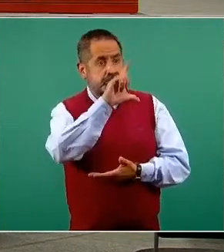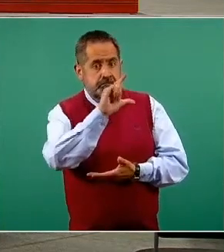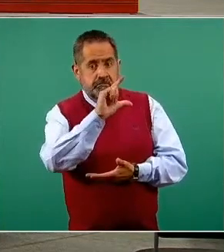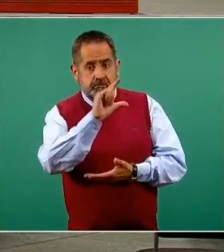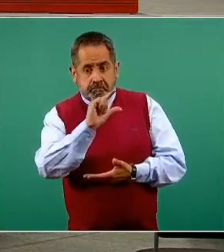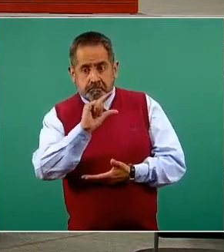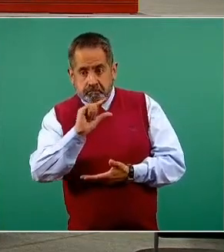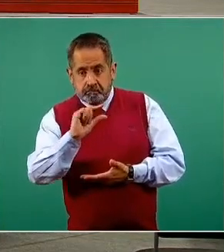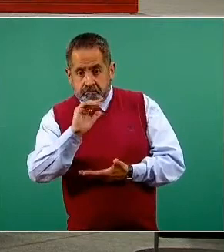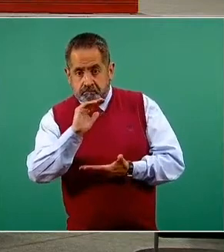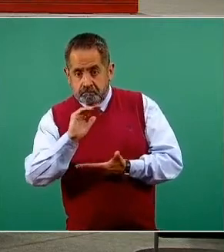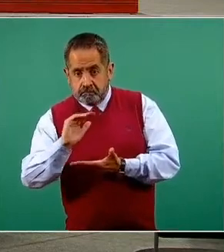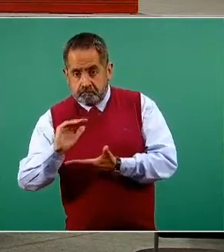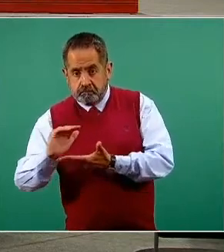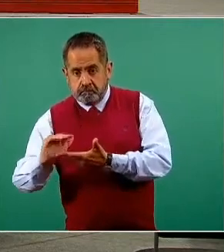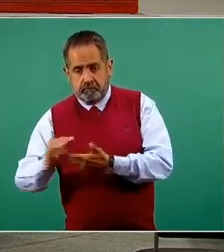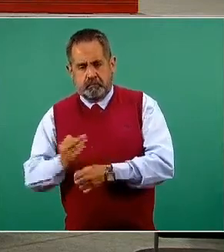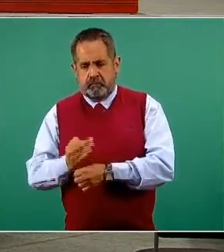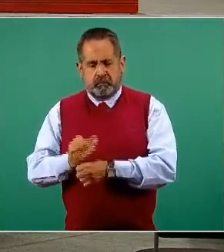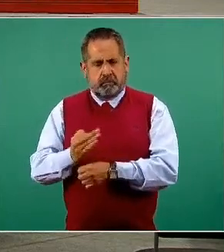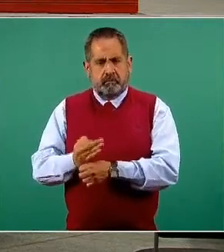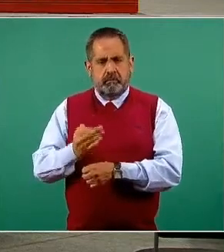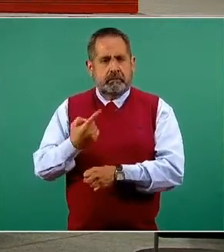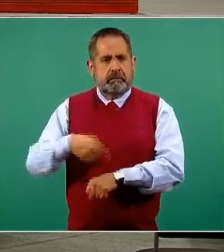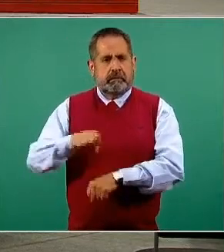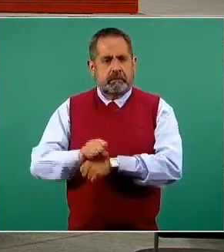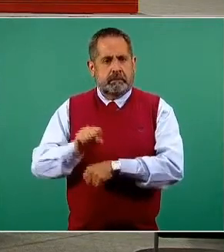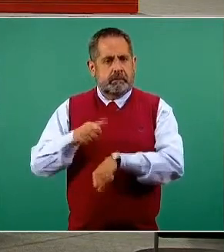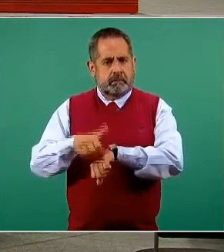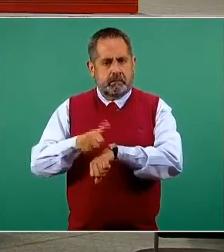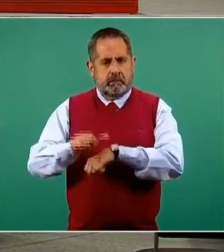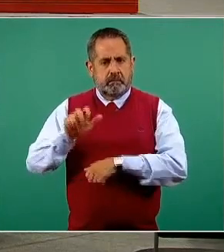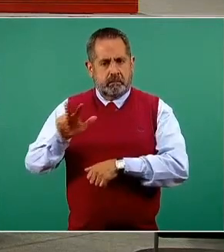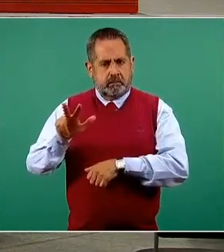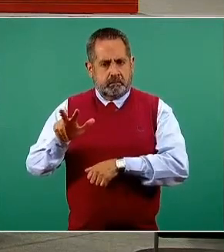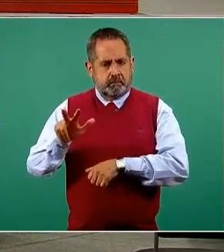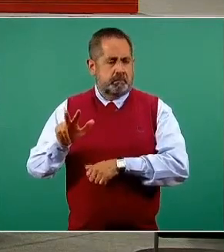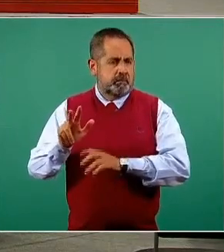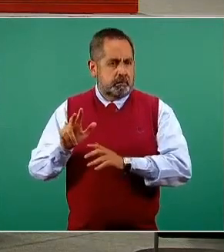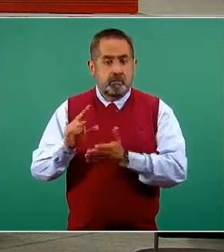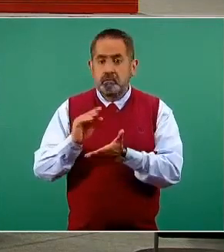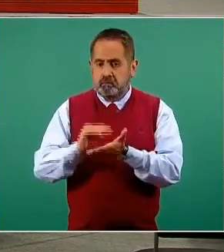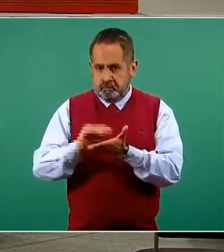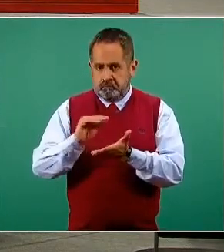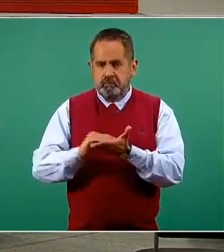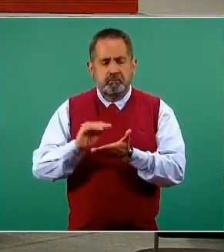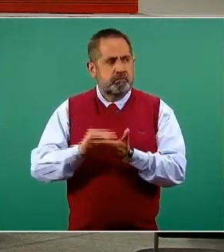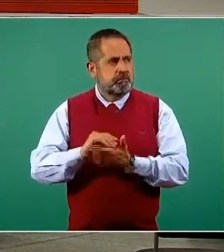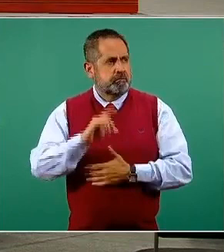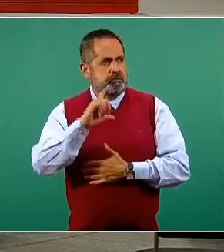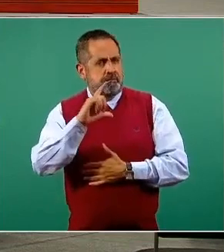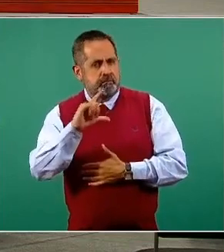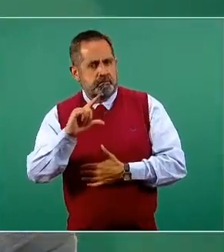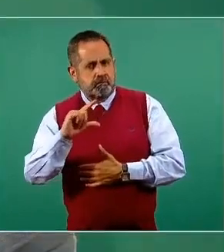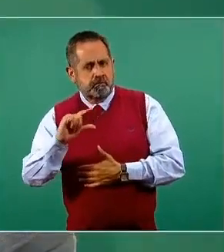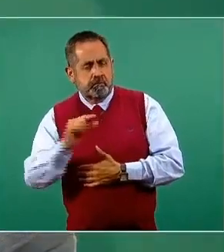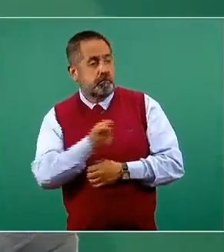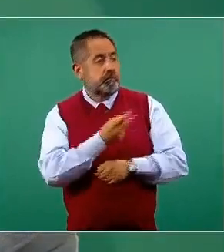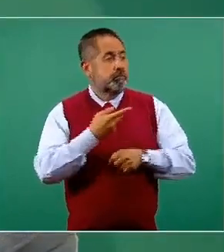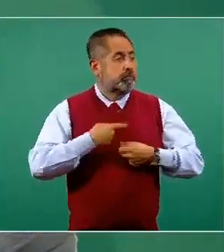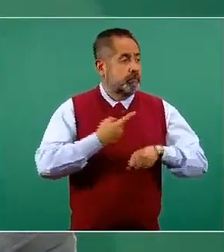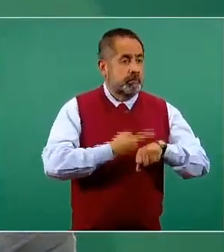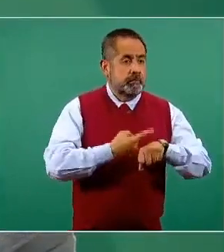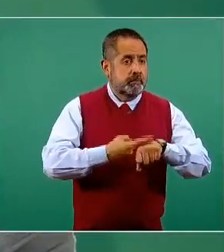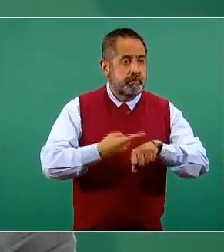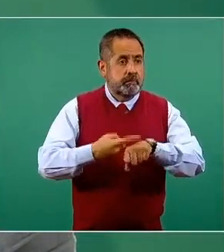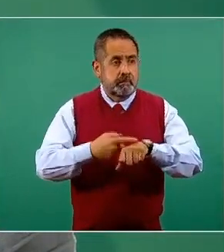y estamos a mitad de la semana 18, en la que continúa a la baja el número de casos de enfermedad, el